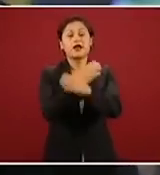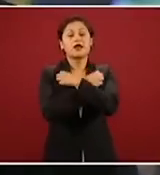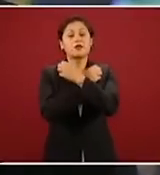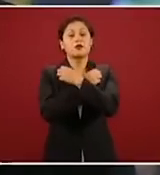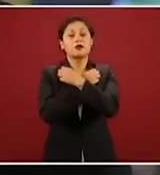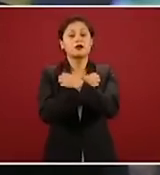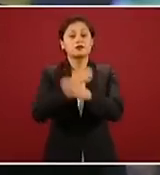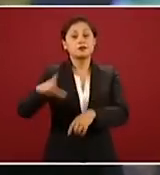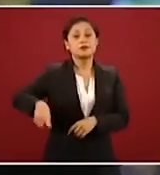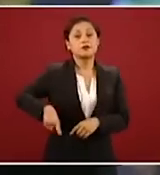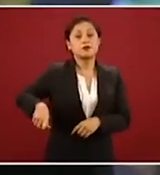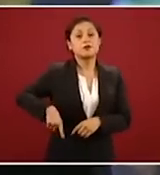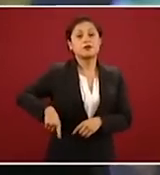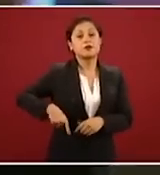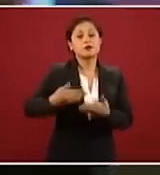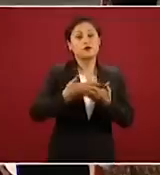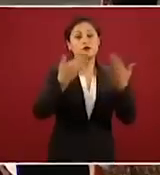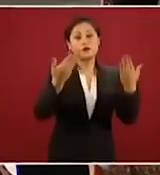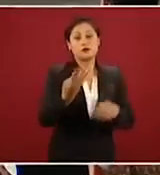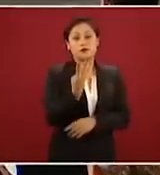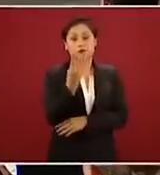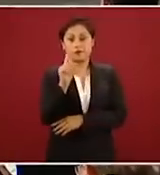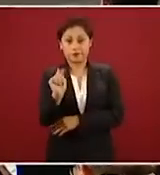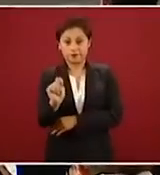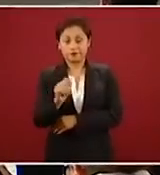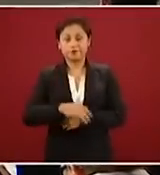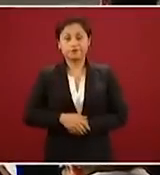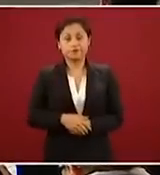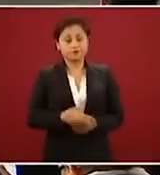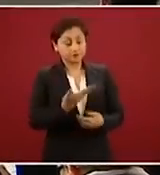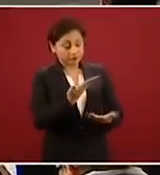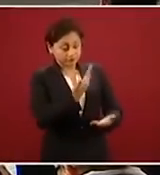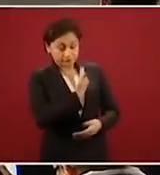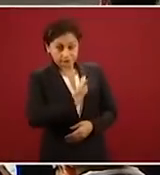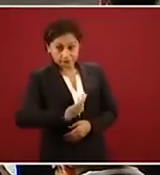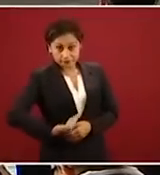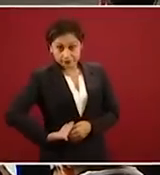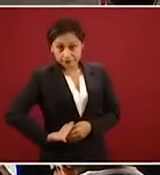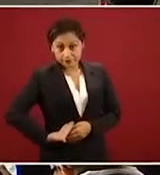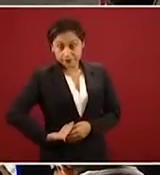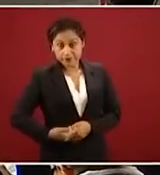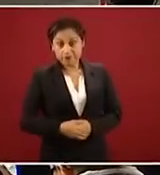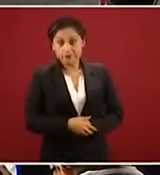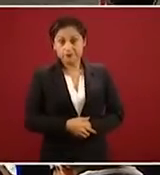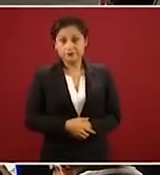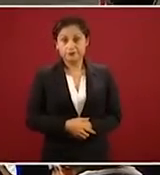Cuarta Transformación. Señor presidente,